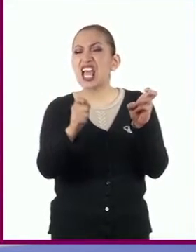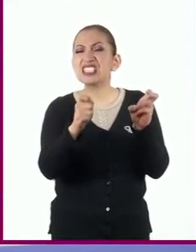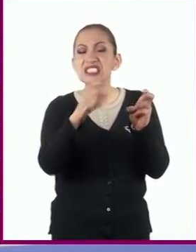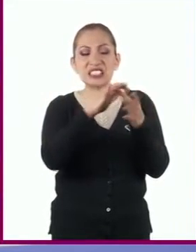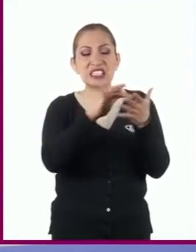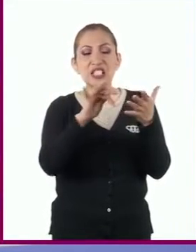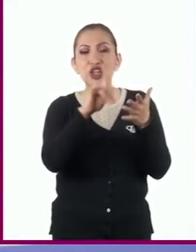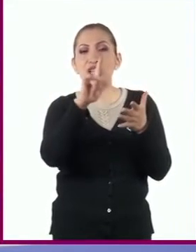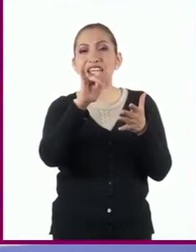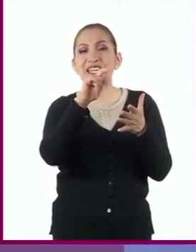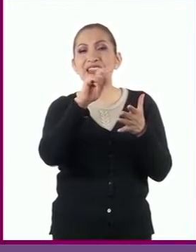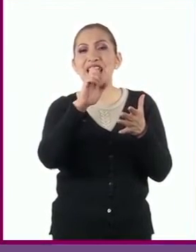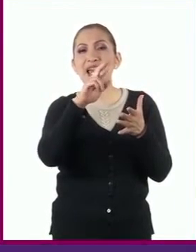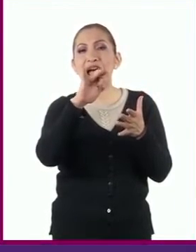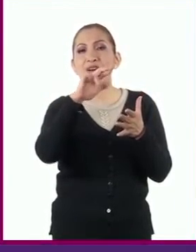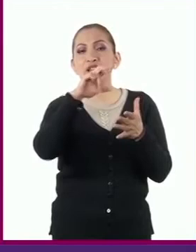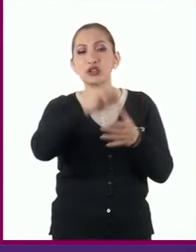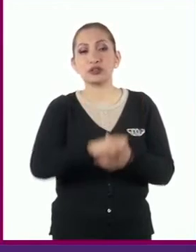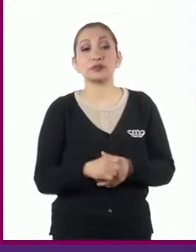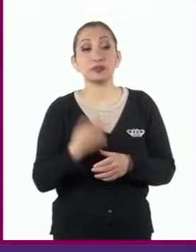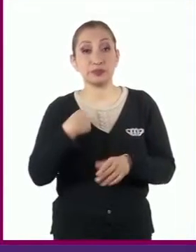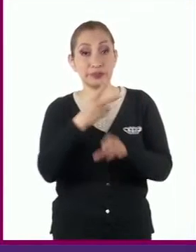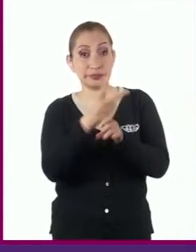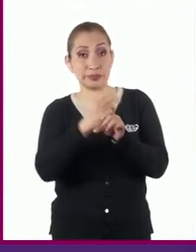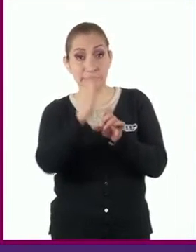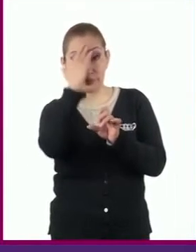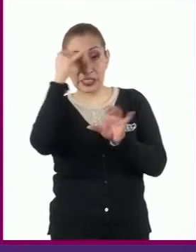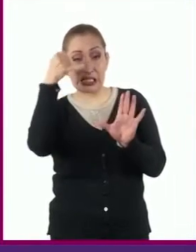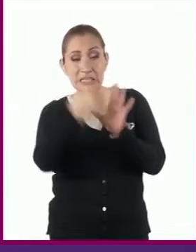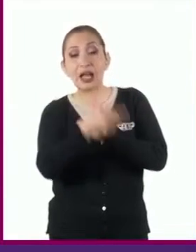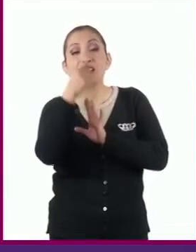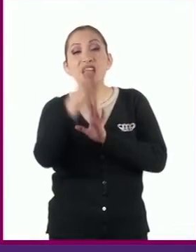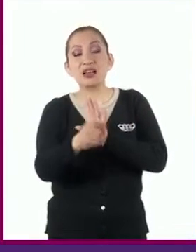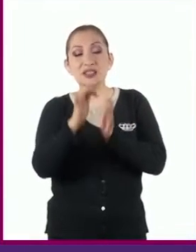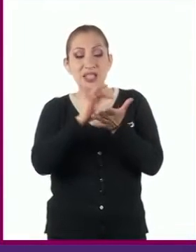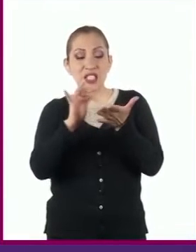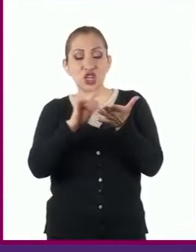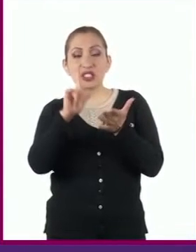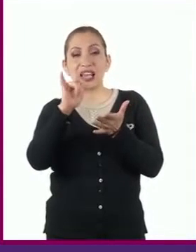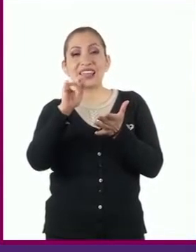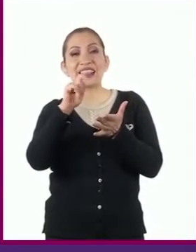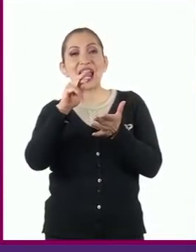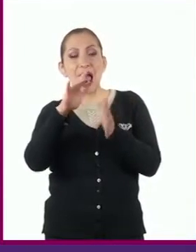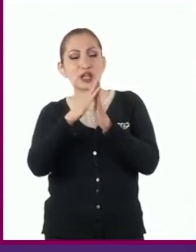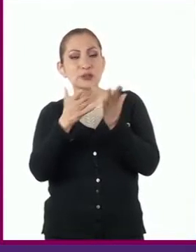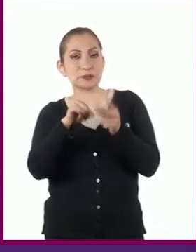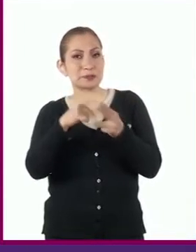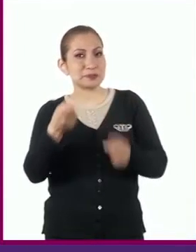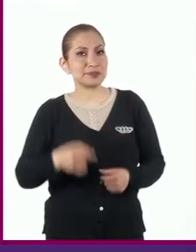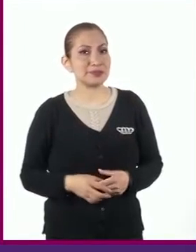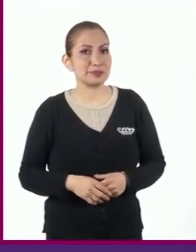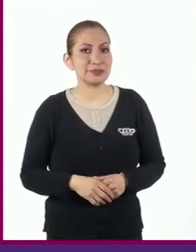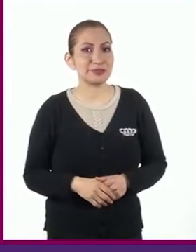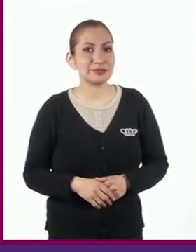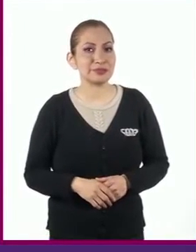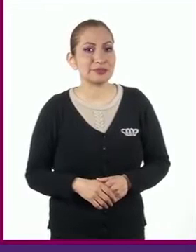los textos literarios? Te invitamos a conocer más acerca de los textos literarios. ¡Comenzamos!